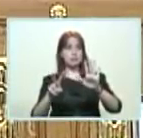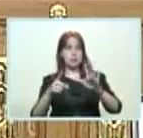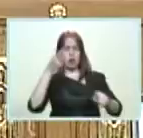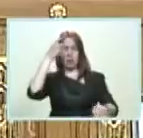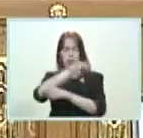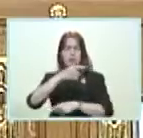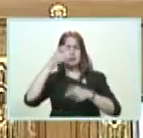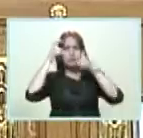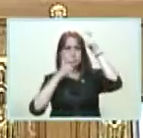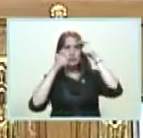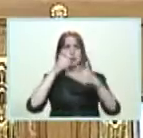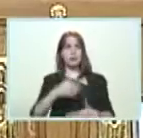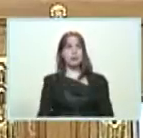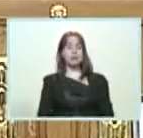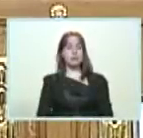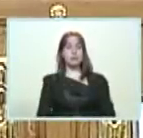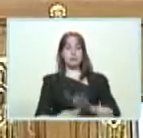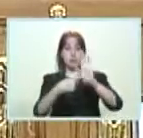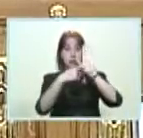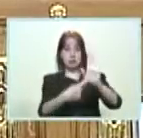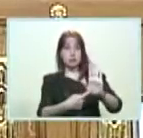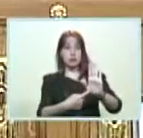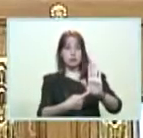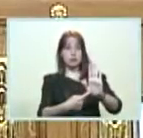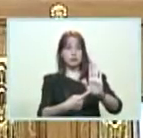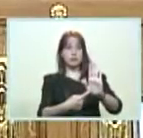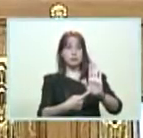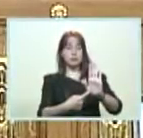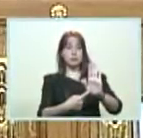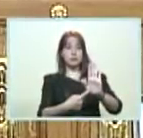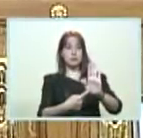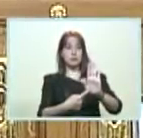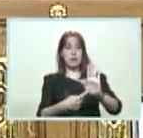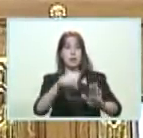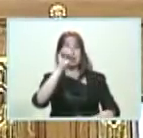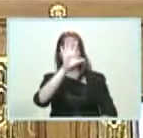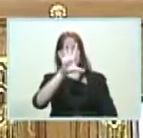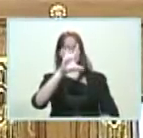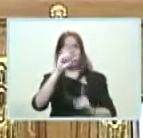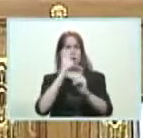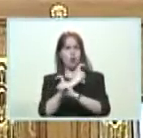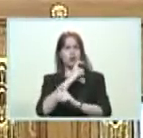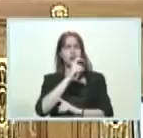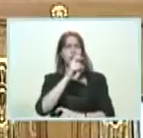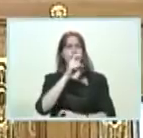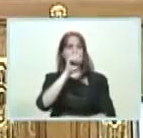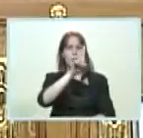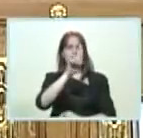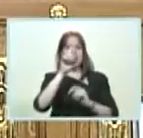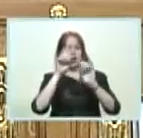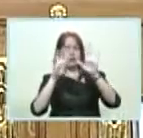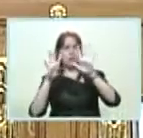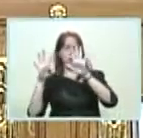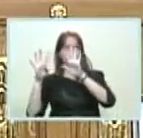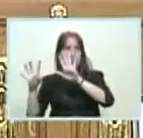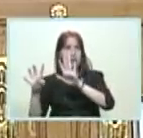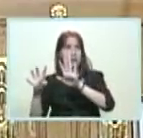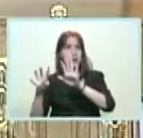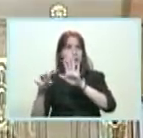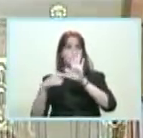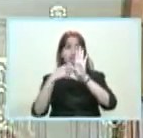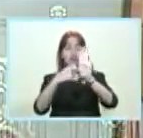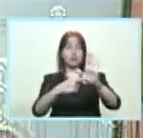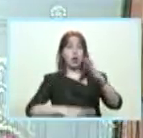Comandante Chávez presentó un 5 de agosto de